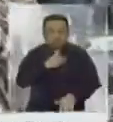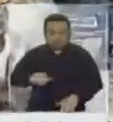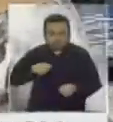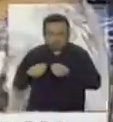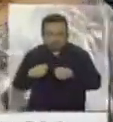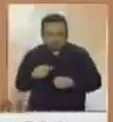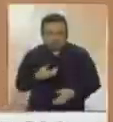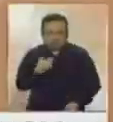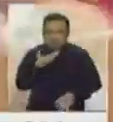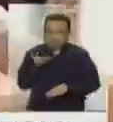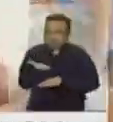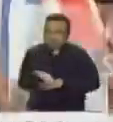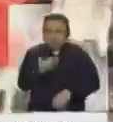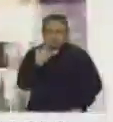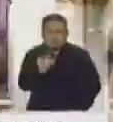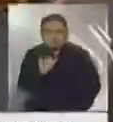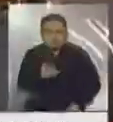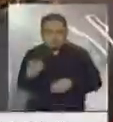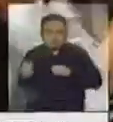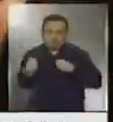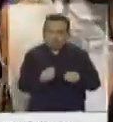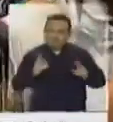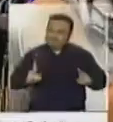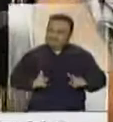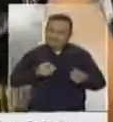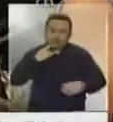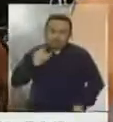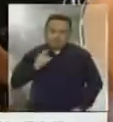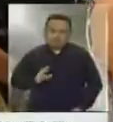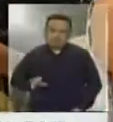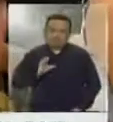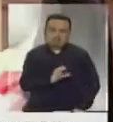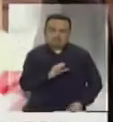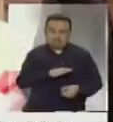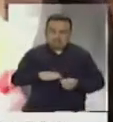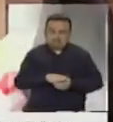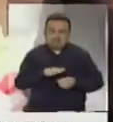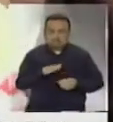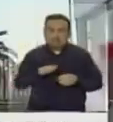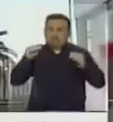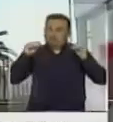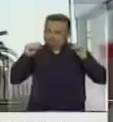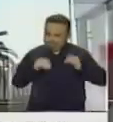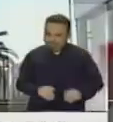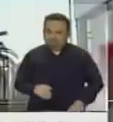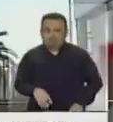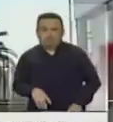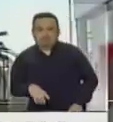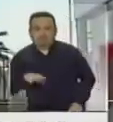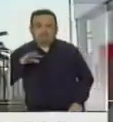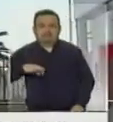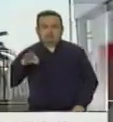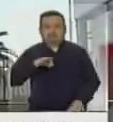decías tú, está pidiendo un salvataje urgente del Estado porque dice que esta situación va a generar un